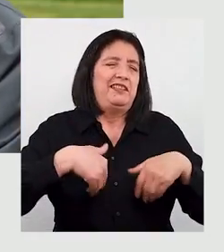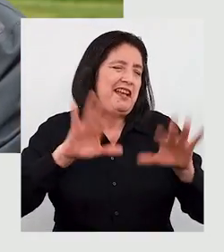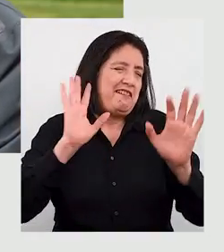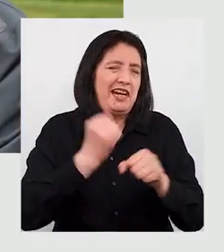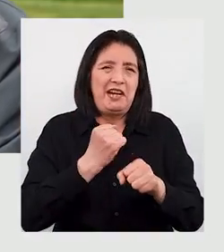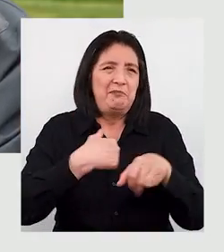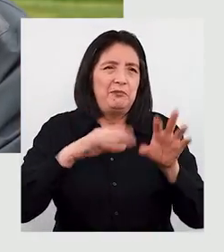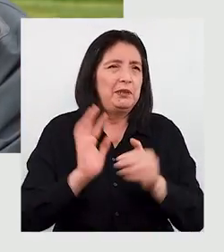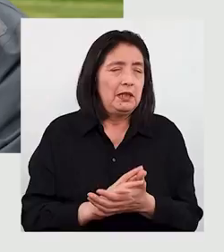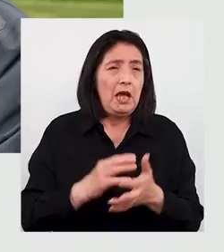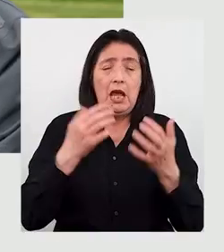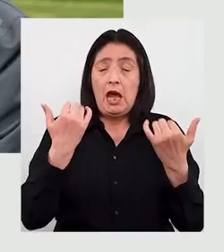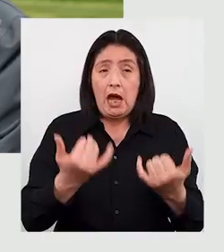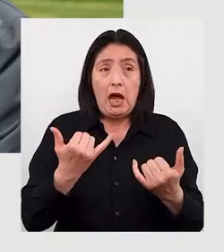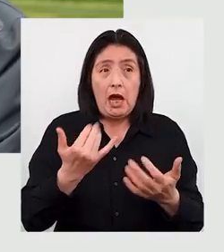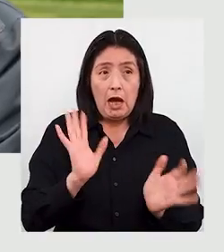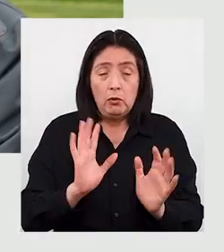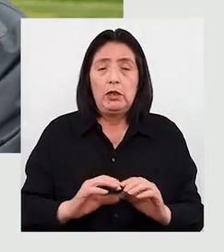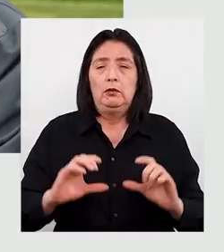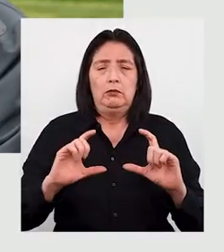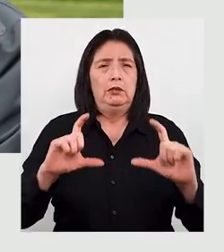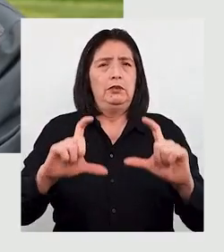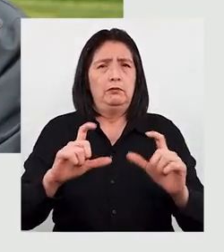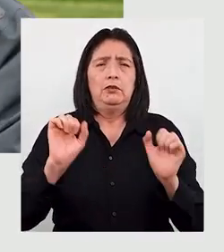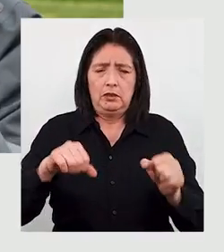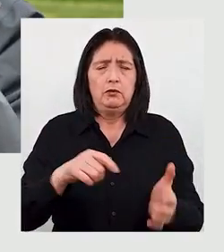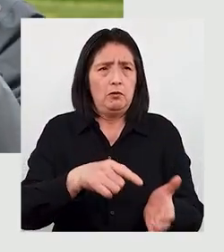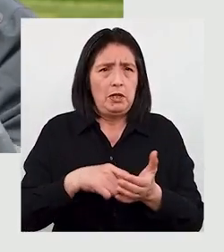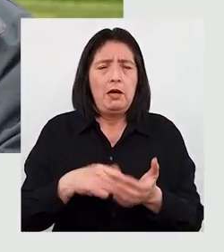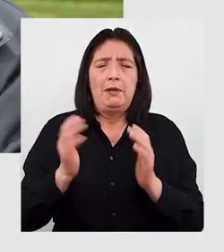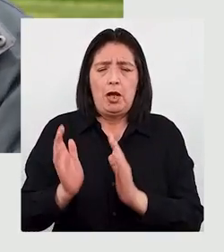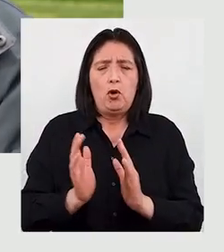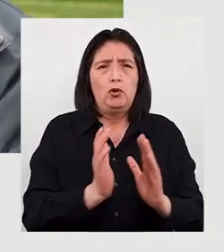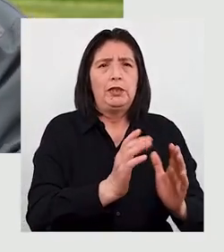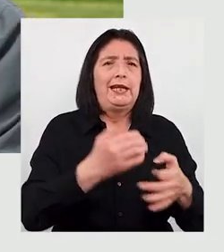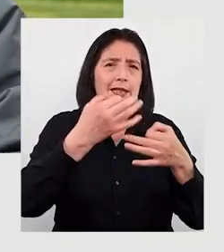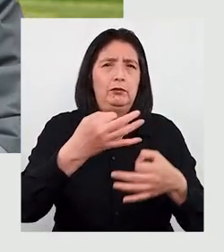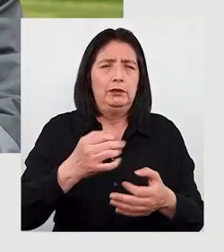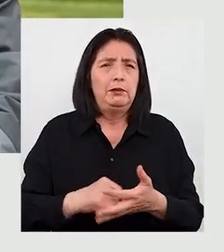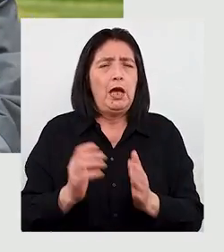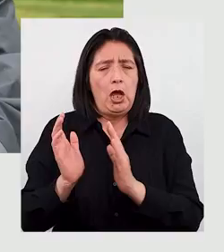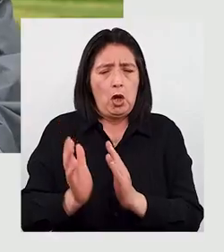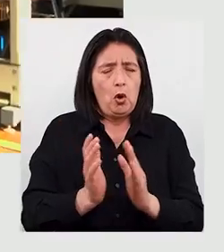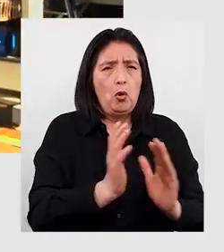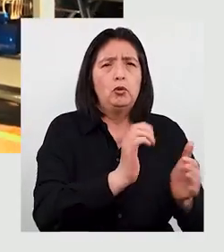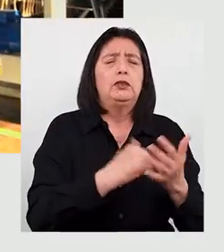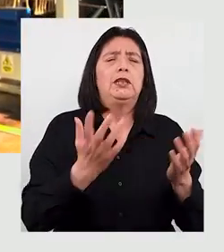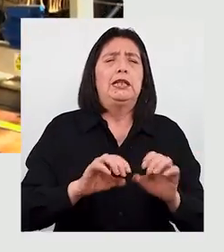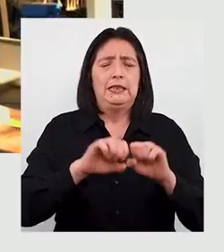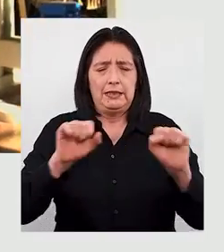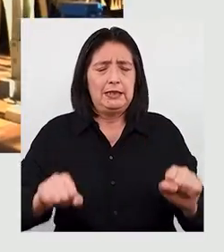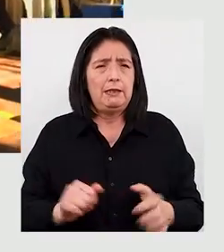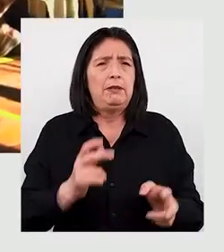champú. Y con el comercio, con la certificación, nos ha obligado a ordenar nuestra contabilidad, a ordenar nuestro sistema